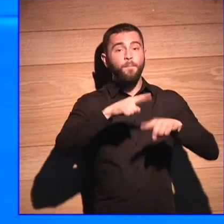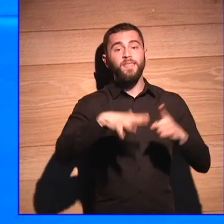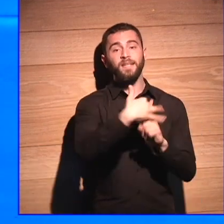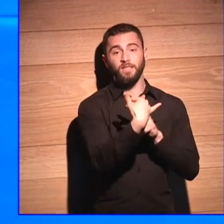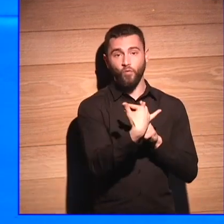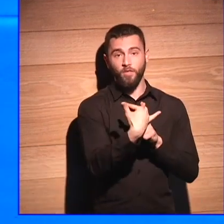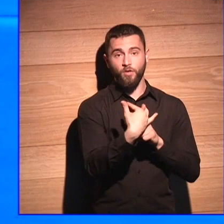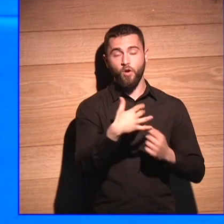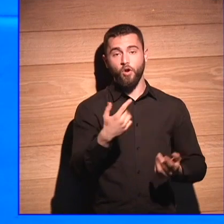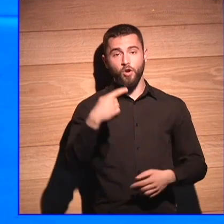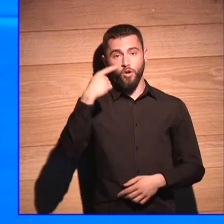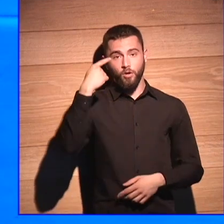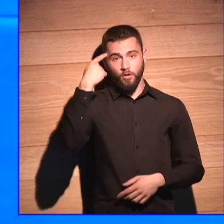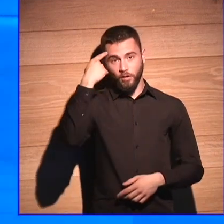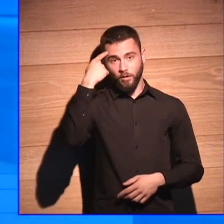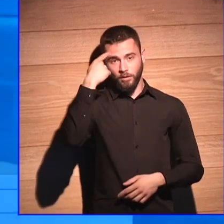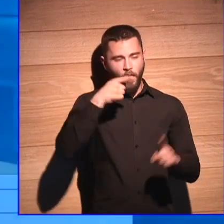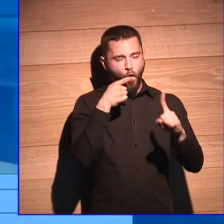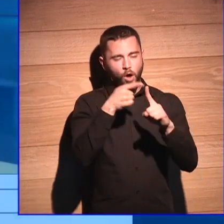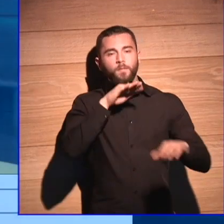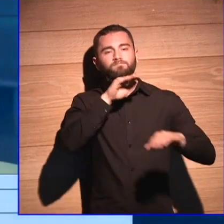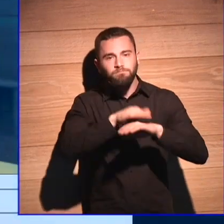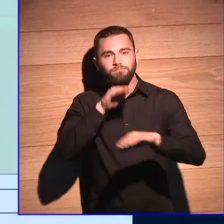pues sepa funcionar por objetivos.